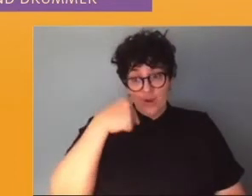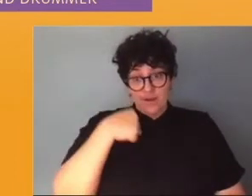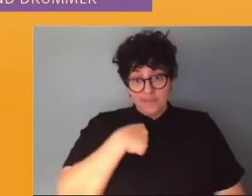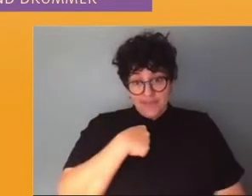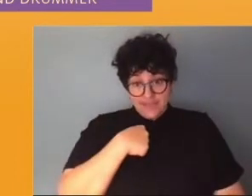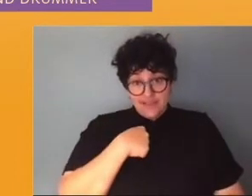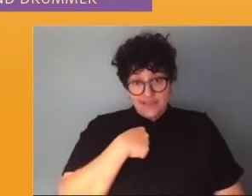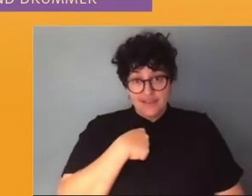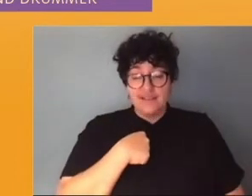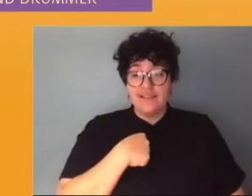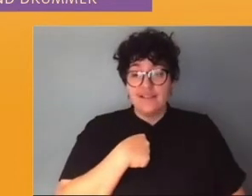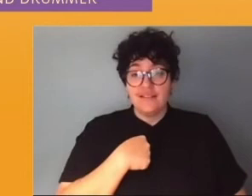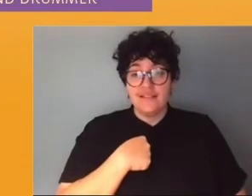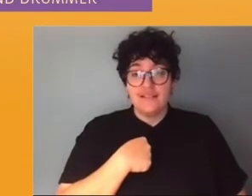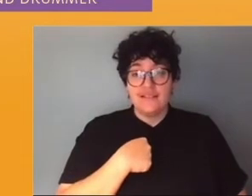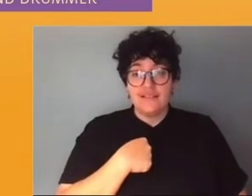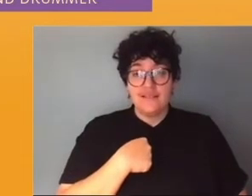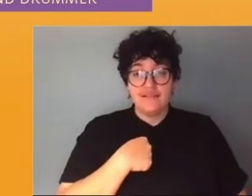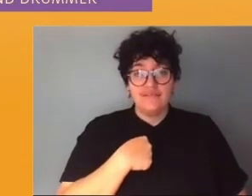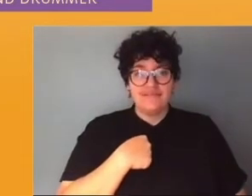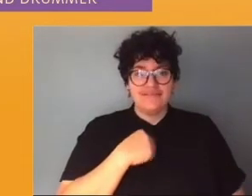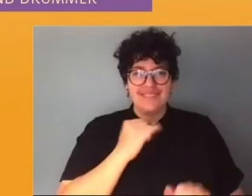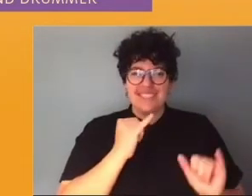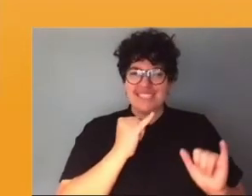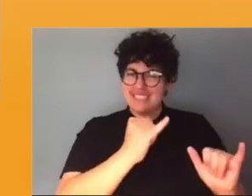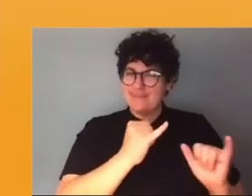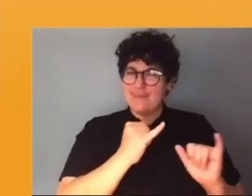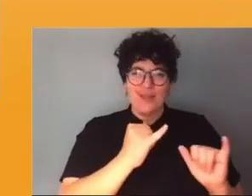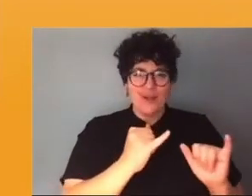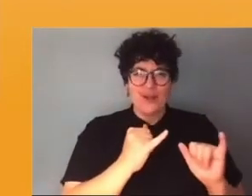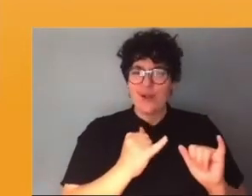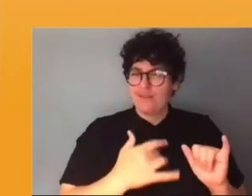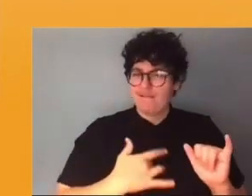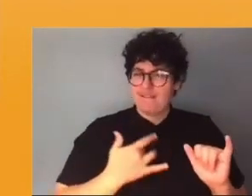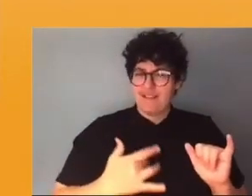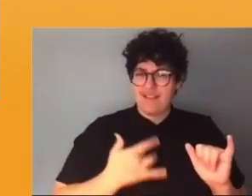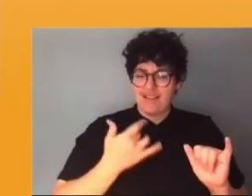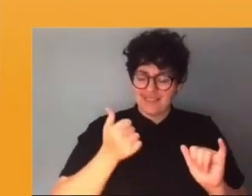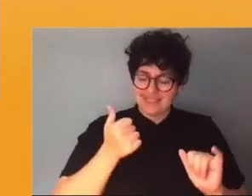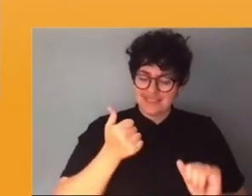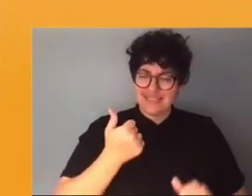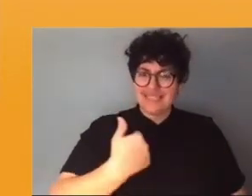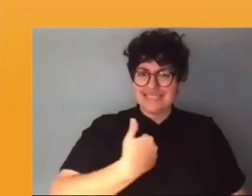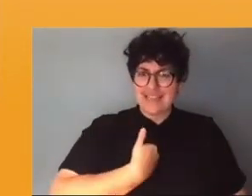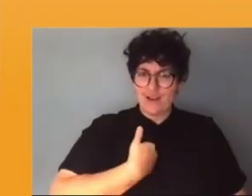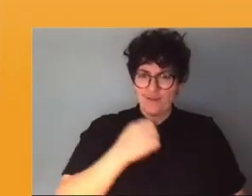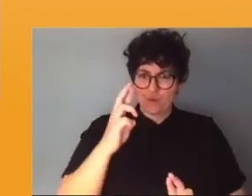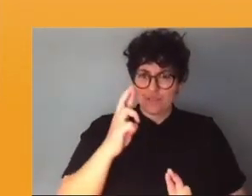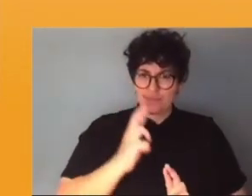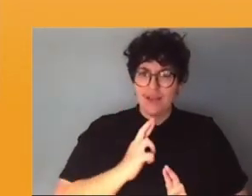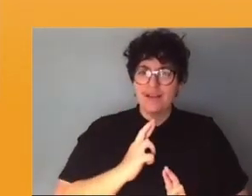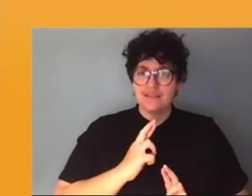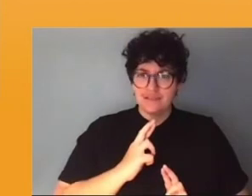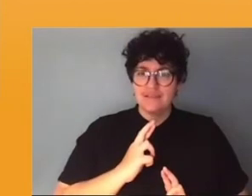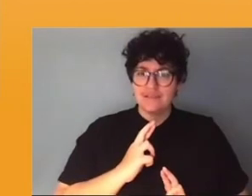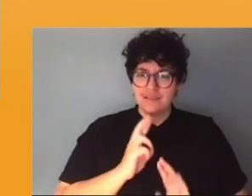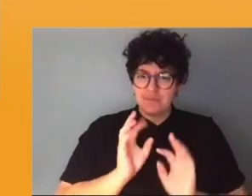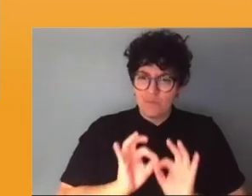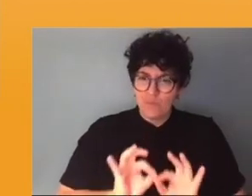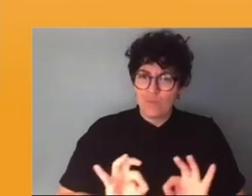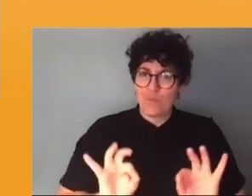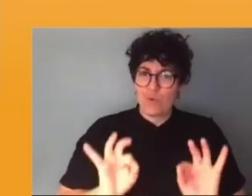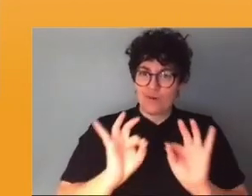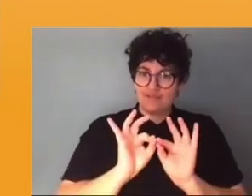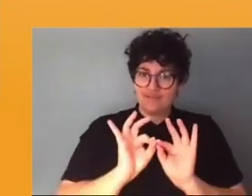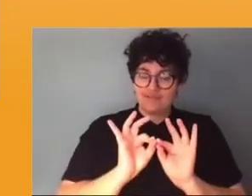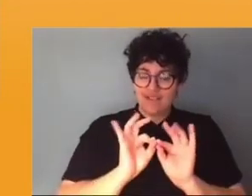Creo que para mí le hago eco a mucho de lo que dijo Mari sobre el respeto a nosotras mismas. Creo que como